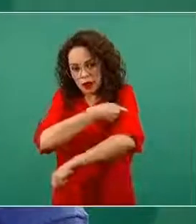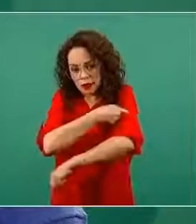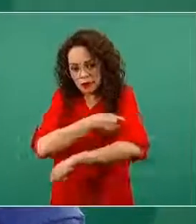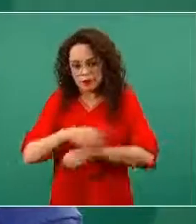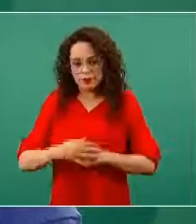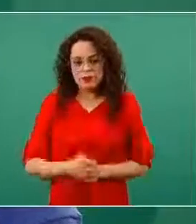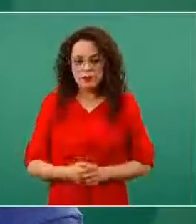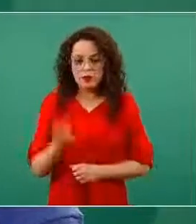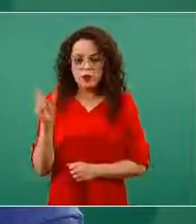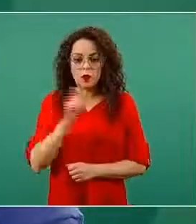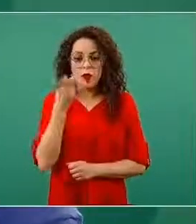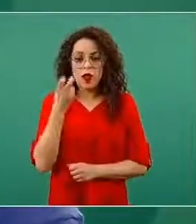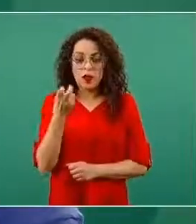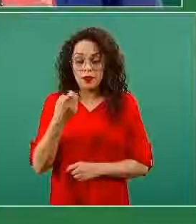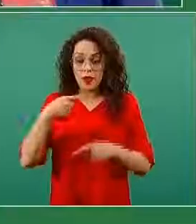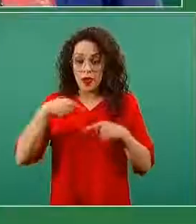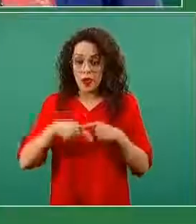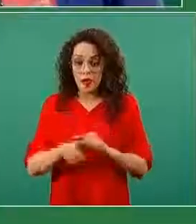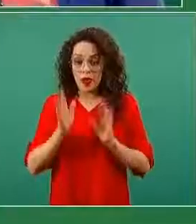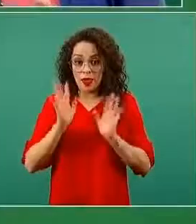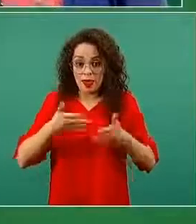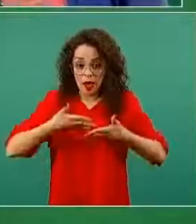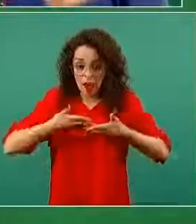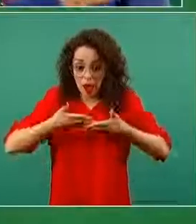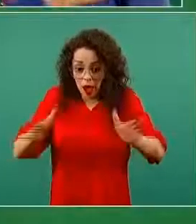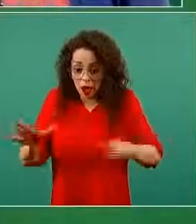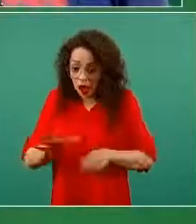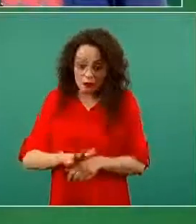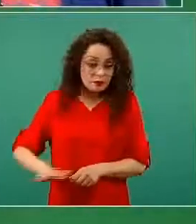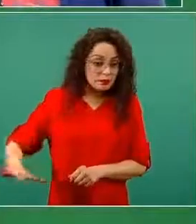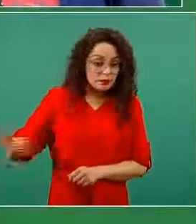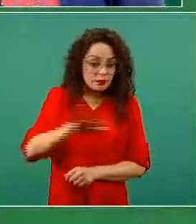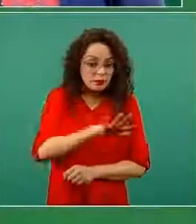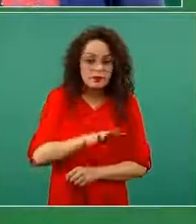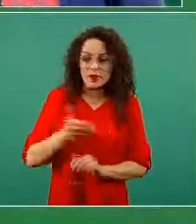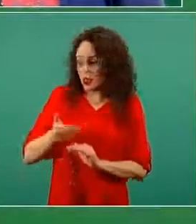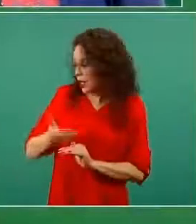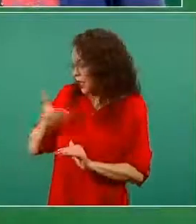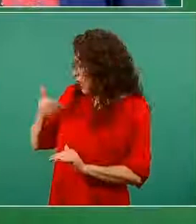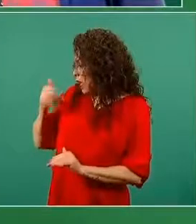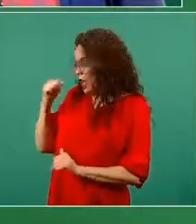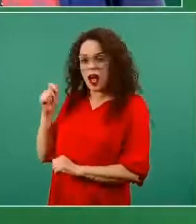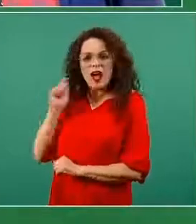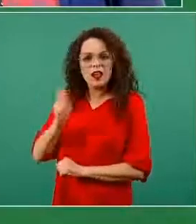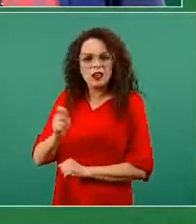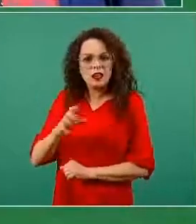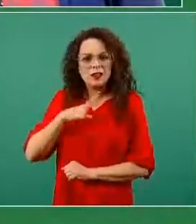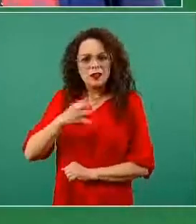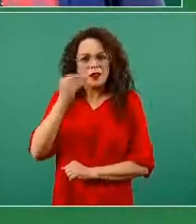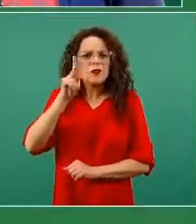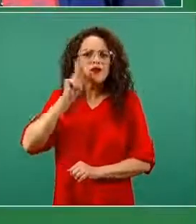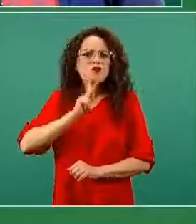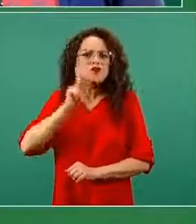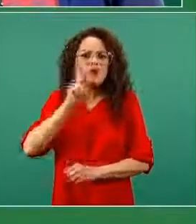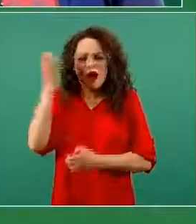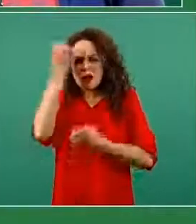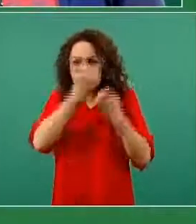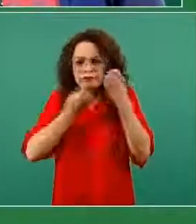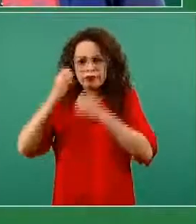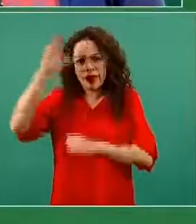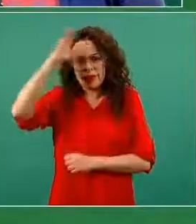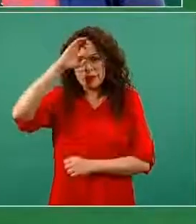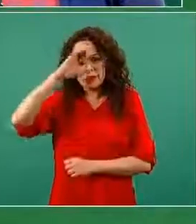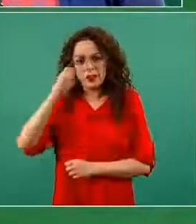esta parte hacia grupos poblacionales, hay detrás toda una serie de evaluación científica al respecto que